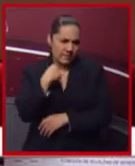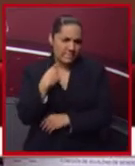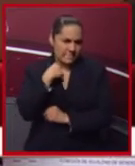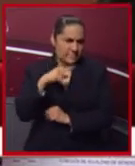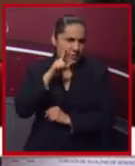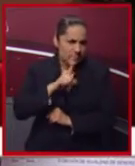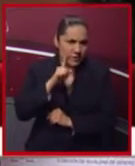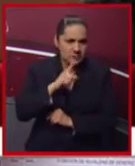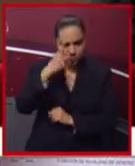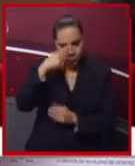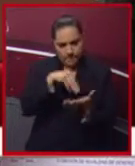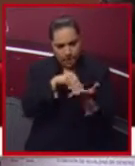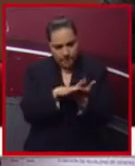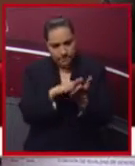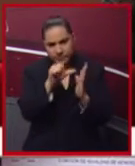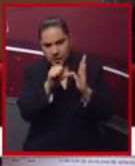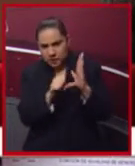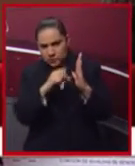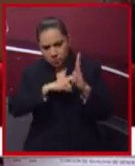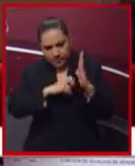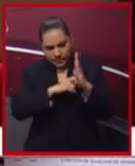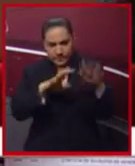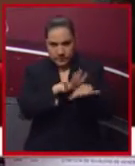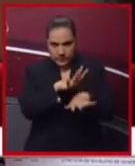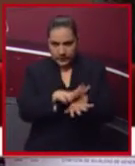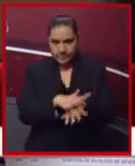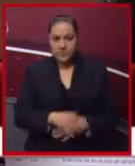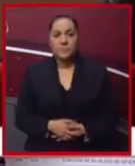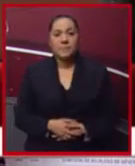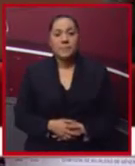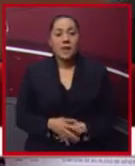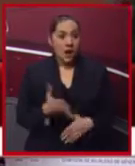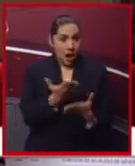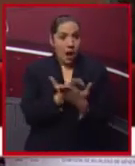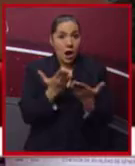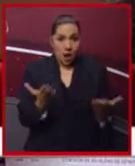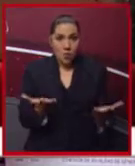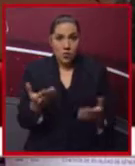prisión preventiva oficiosa que quieren anular